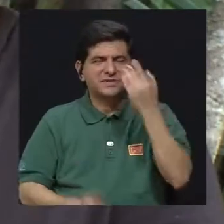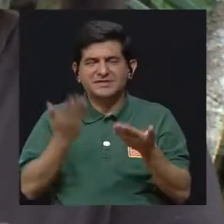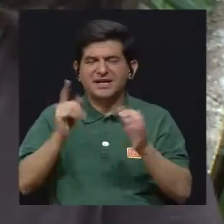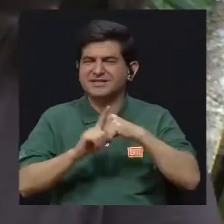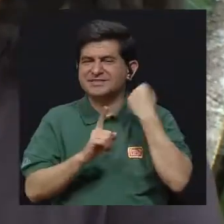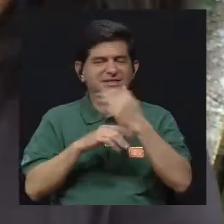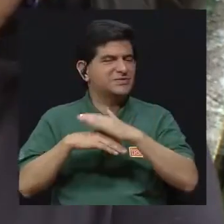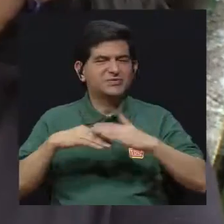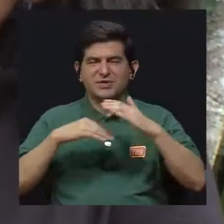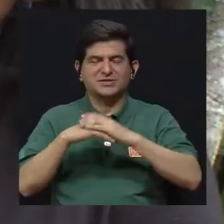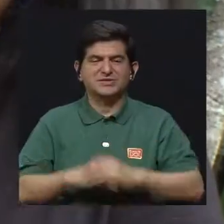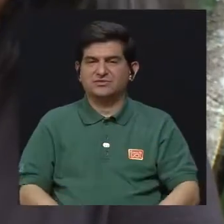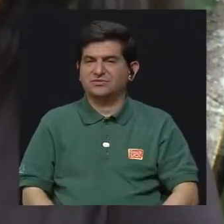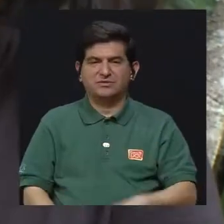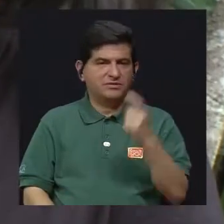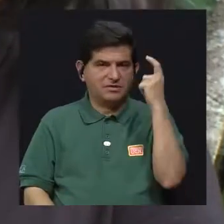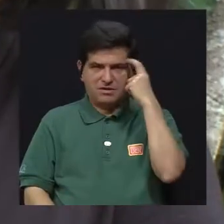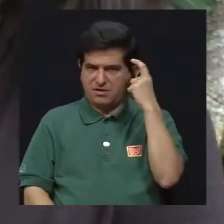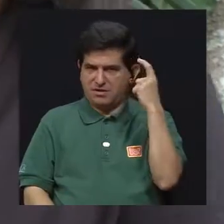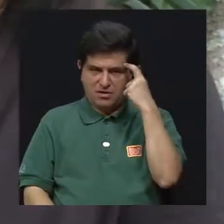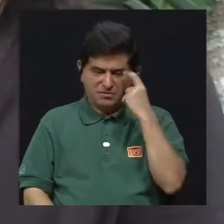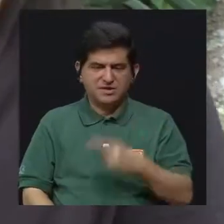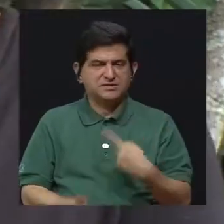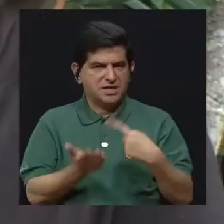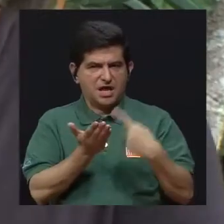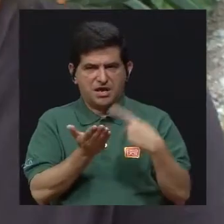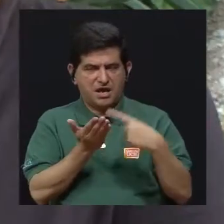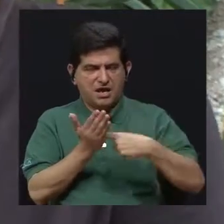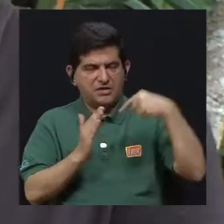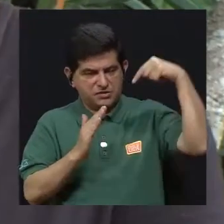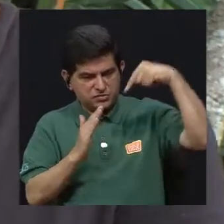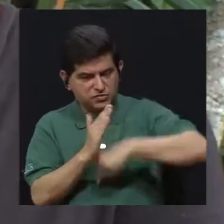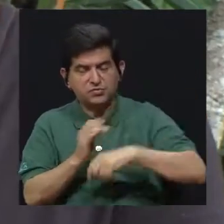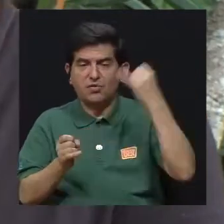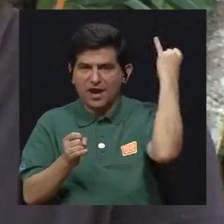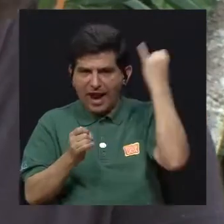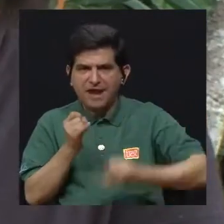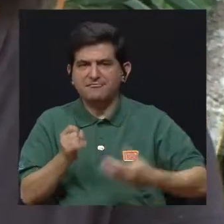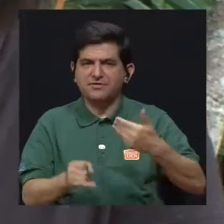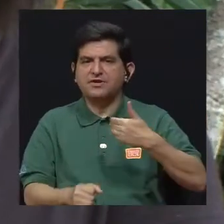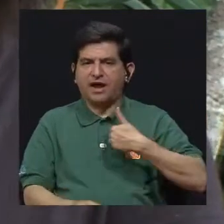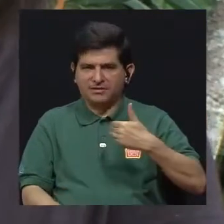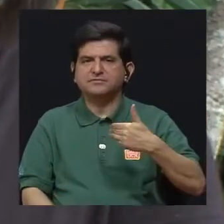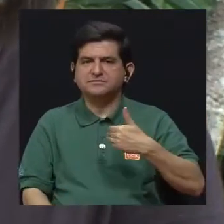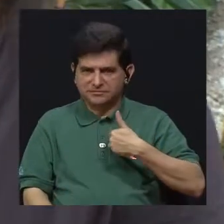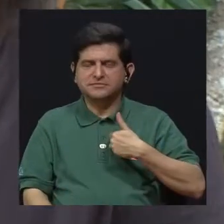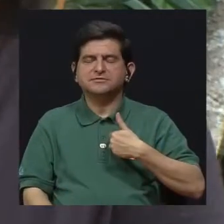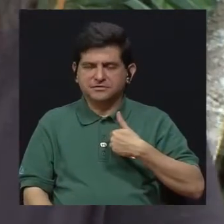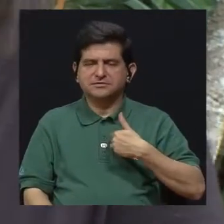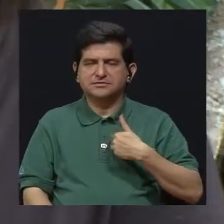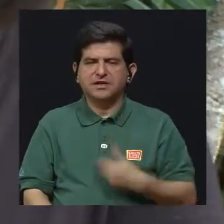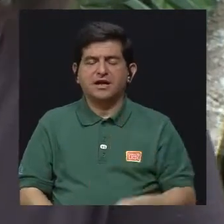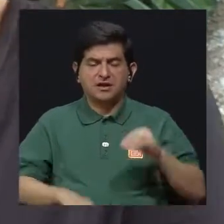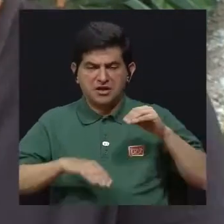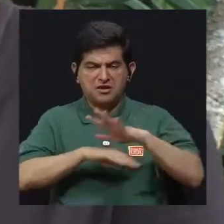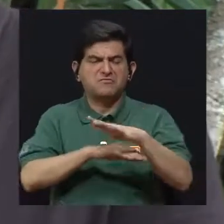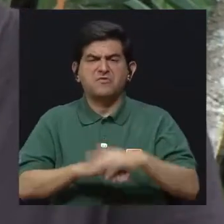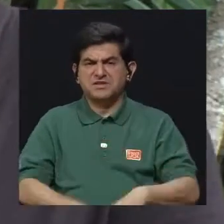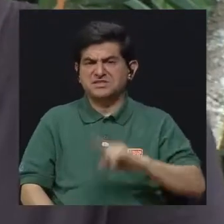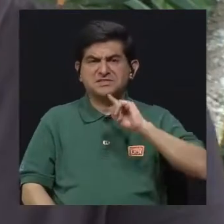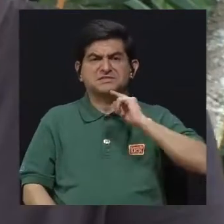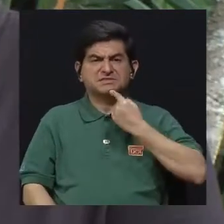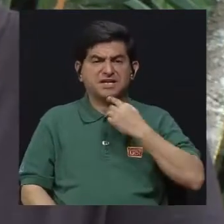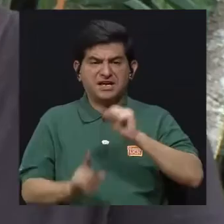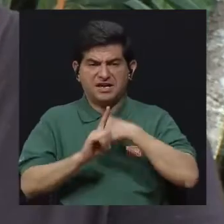muy cómodo, sin pensar en esas discusiones de fondo que al final son las que tienen consecuencias tan